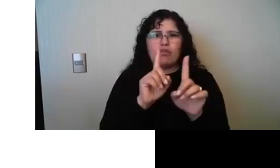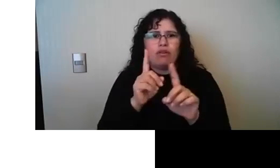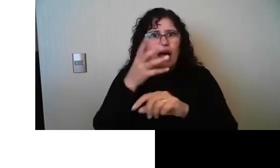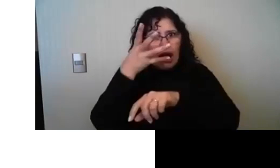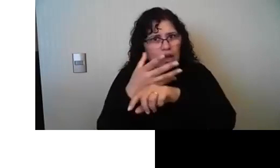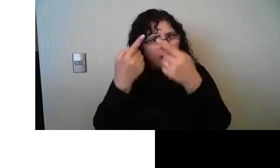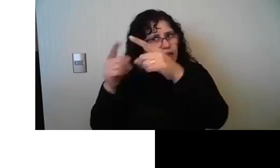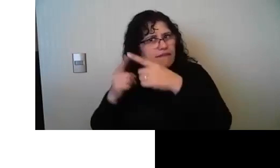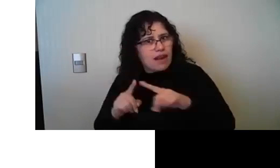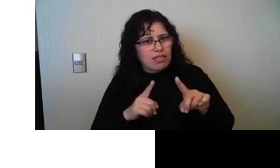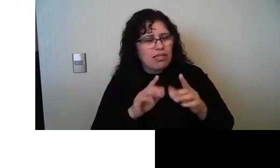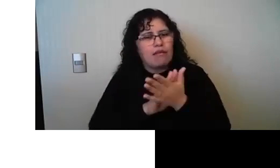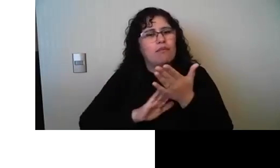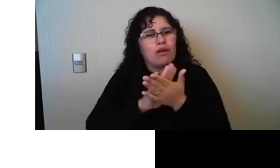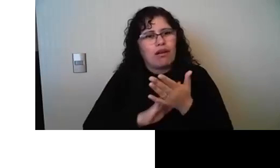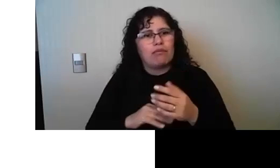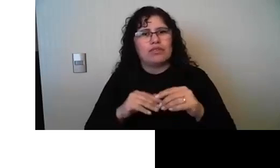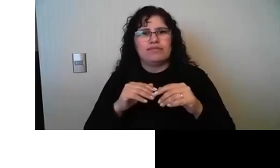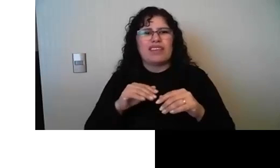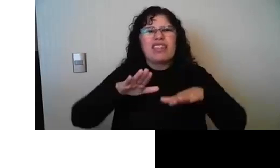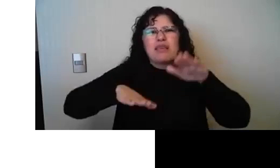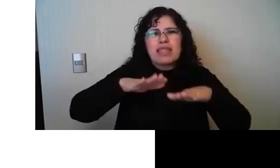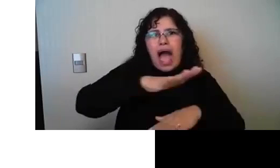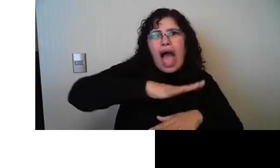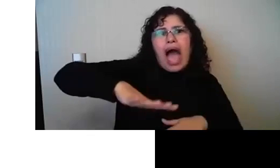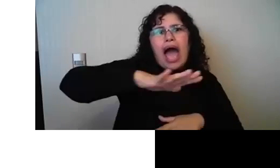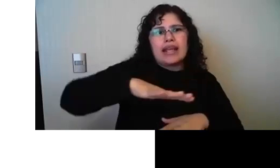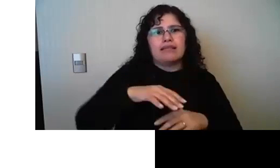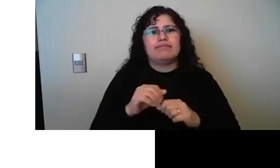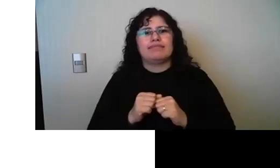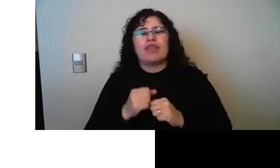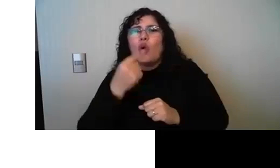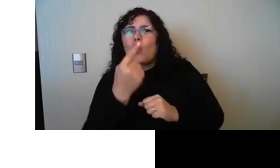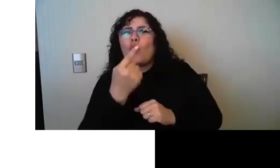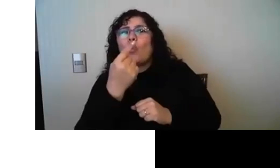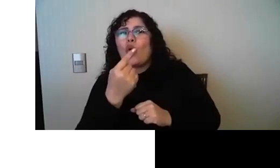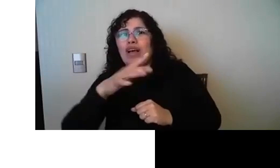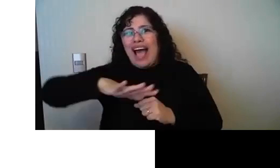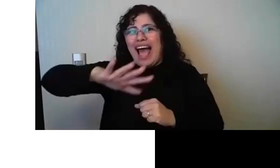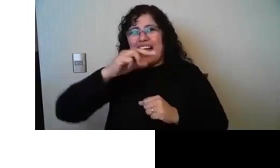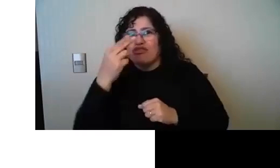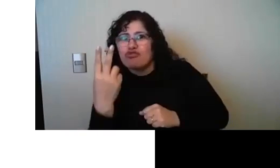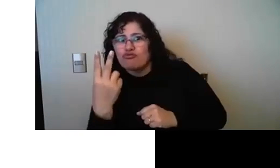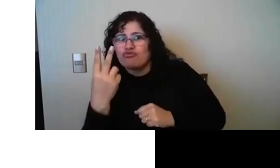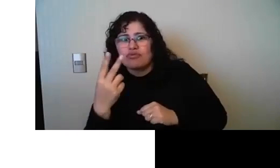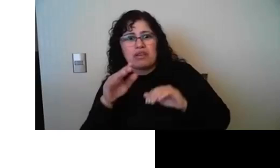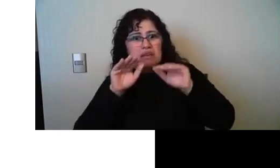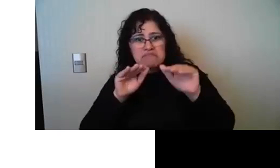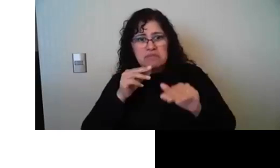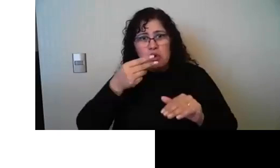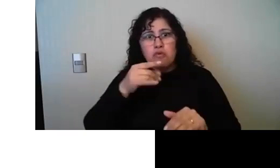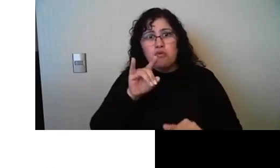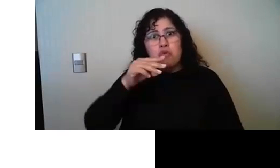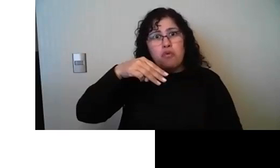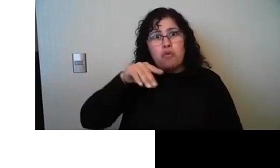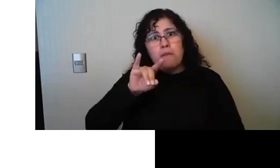En este caso, uno por cada una de las áreas, 3A, 3B, 1A, 1, perdón, y 2. Esos son los mismos homúnculos, digamos, distintos